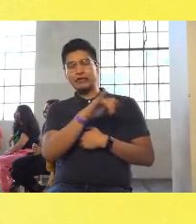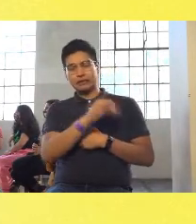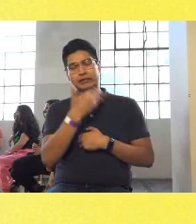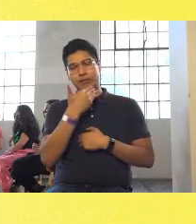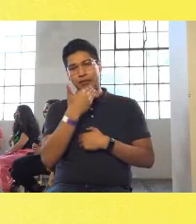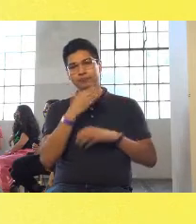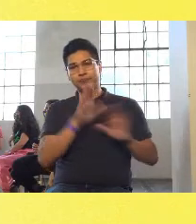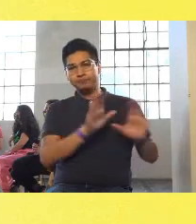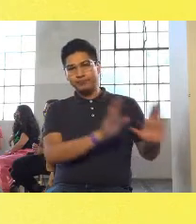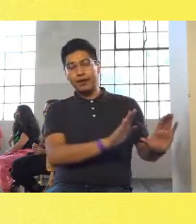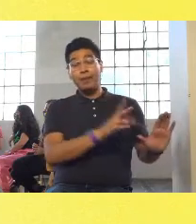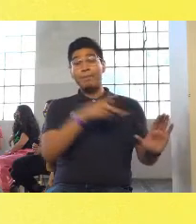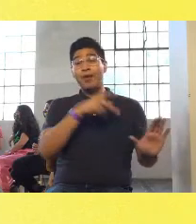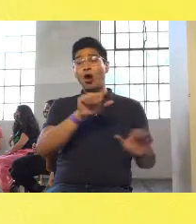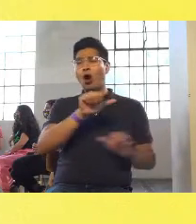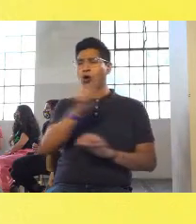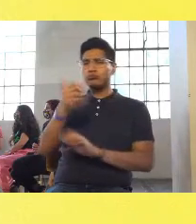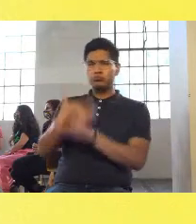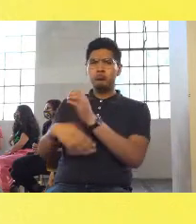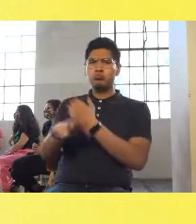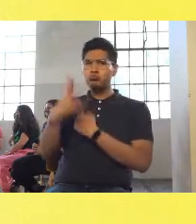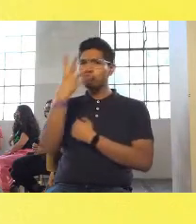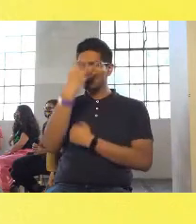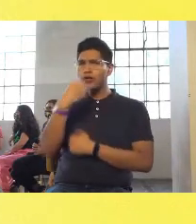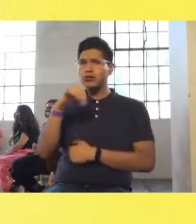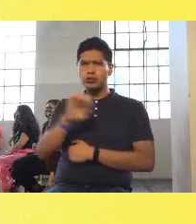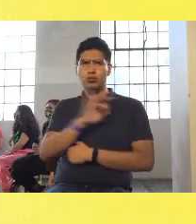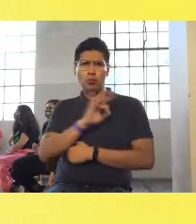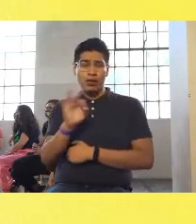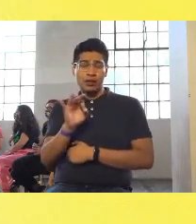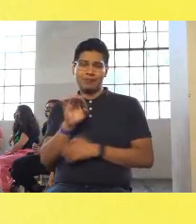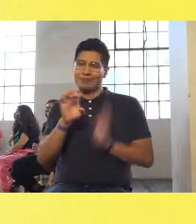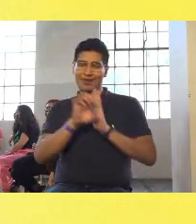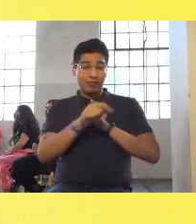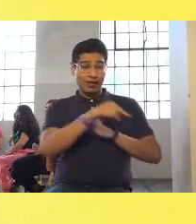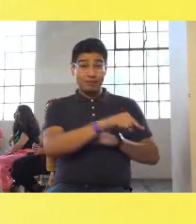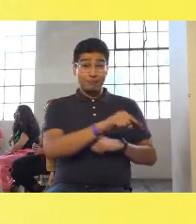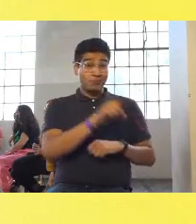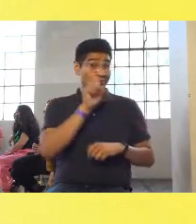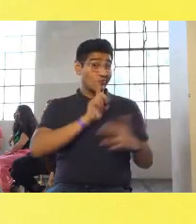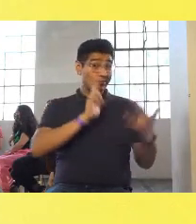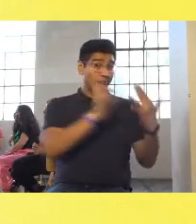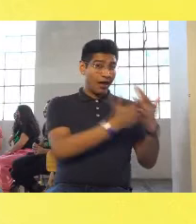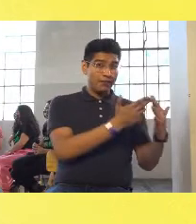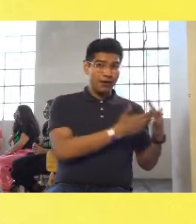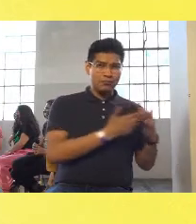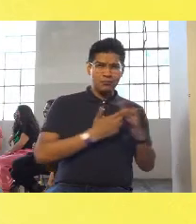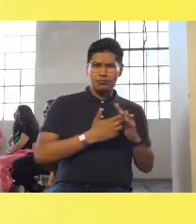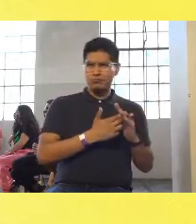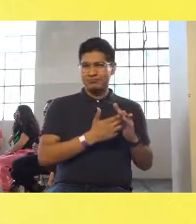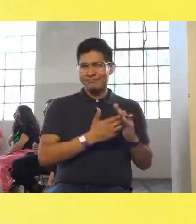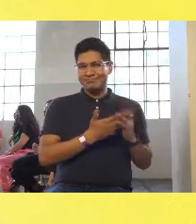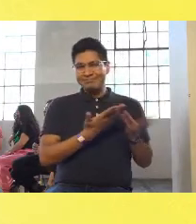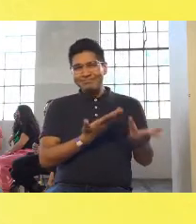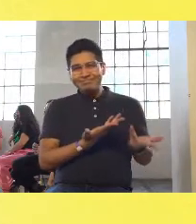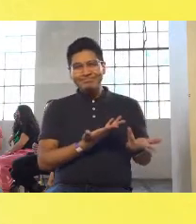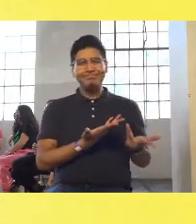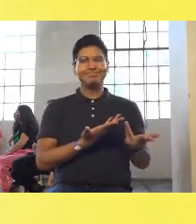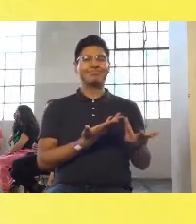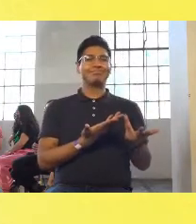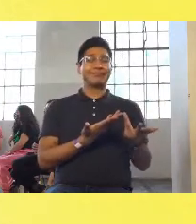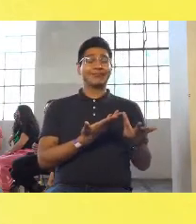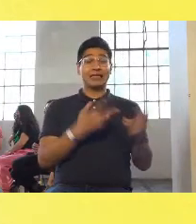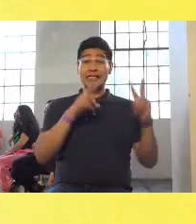feminicidios, ¿no? Como que siempre nos estamos preguntando cómo narrar eso sin que justo como que la vida, sí, que la vida no se centre, o sea, más bien que